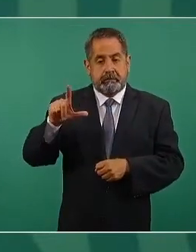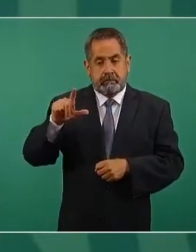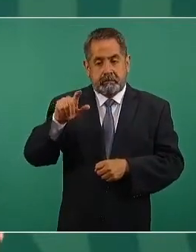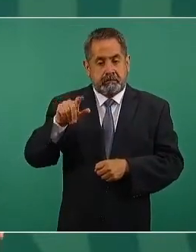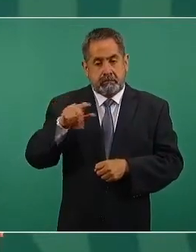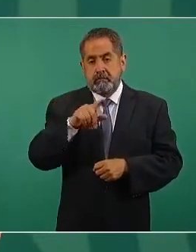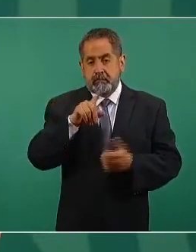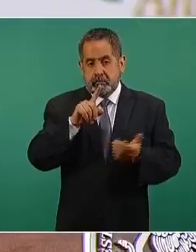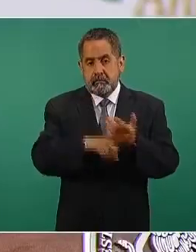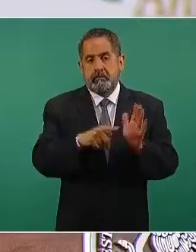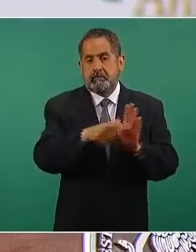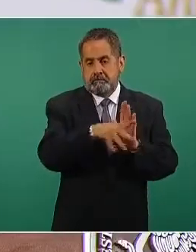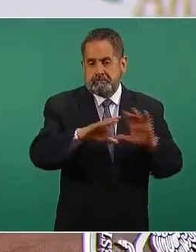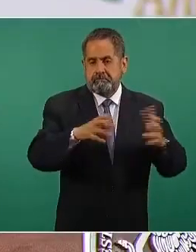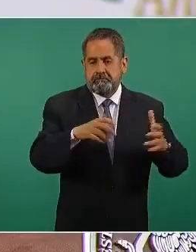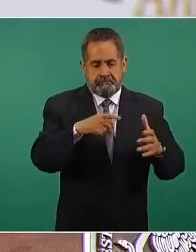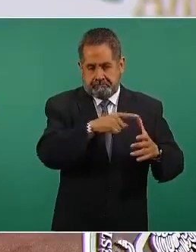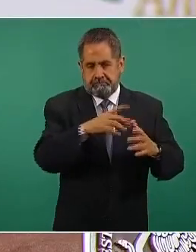Ahí hay un periódico